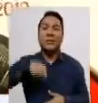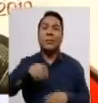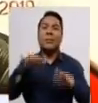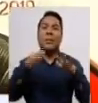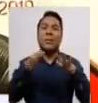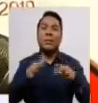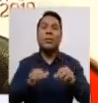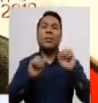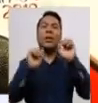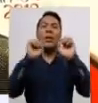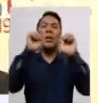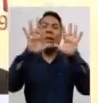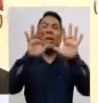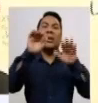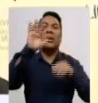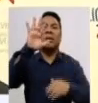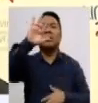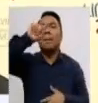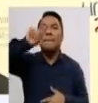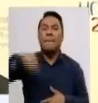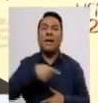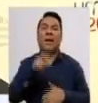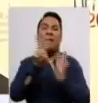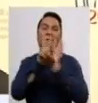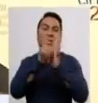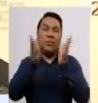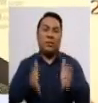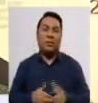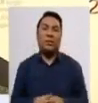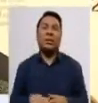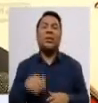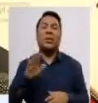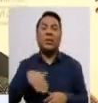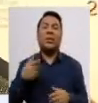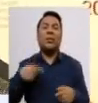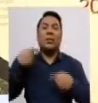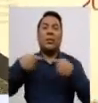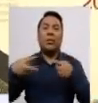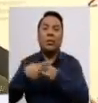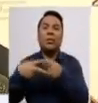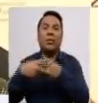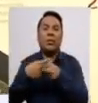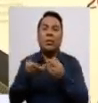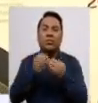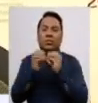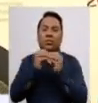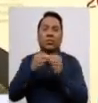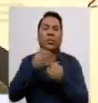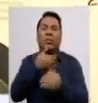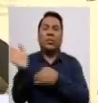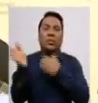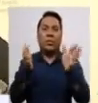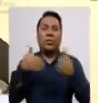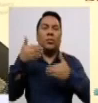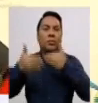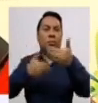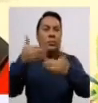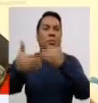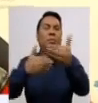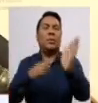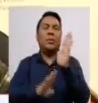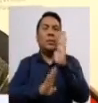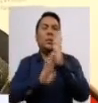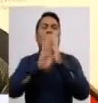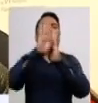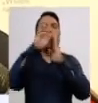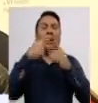aproximadamente 15.000 voluntarios. Trabas van a haber y trabas vamos a resolver, ¿no? Y creo que la